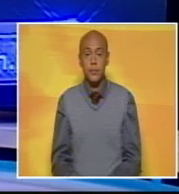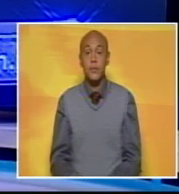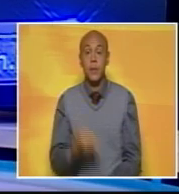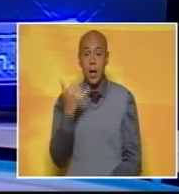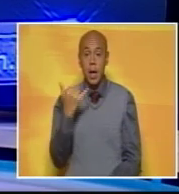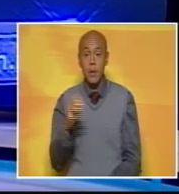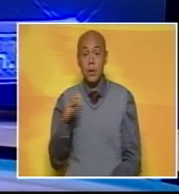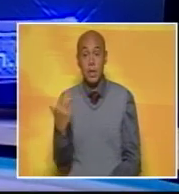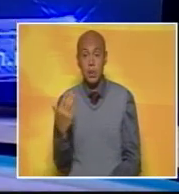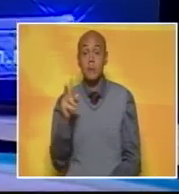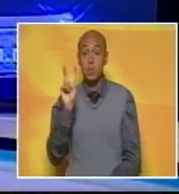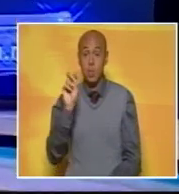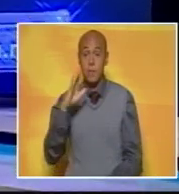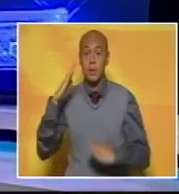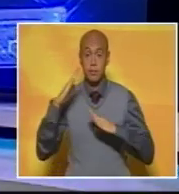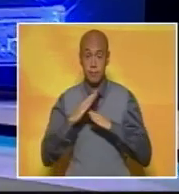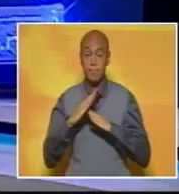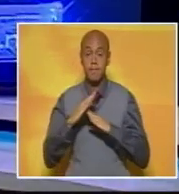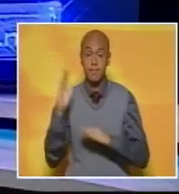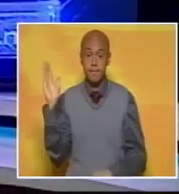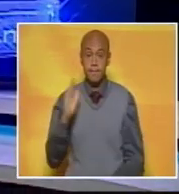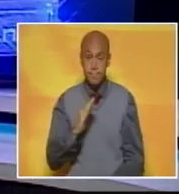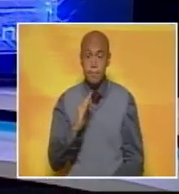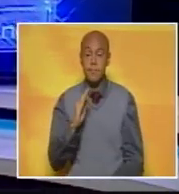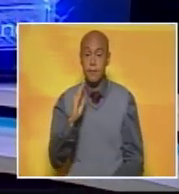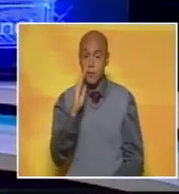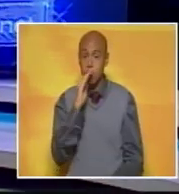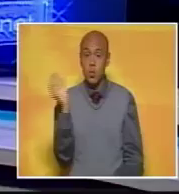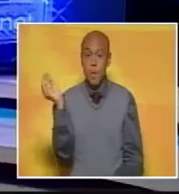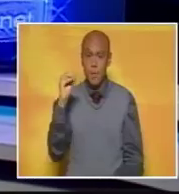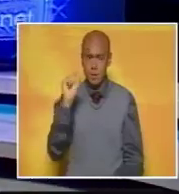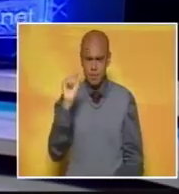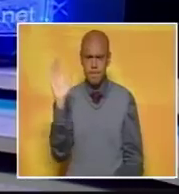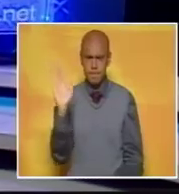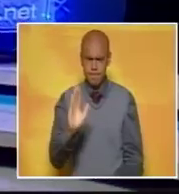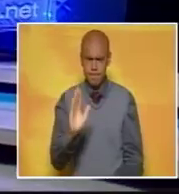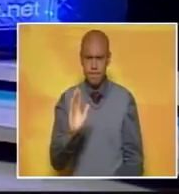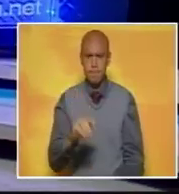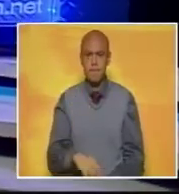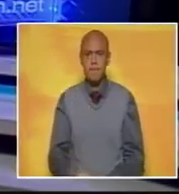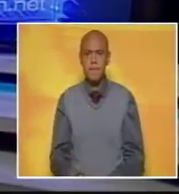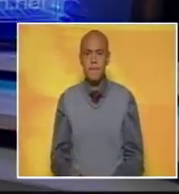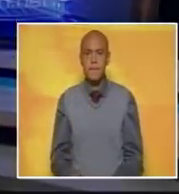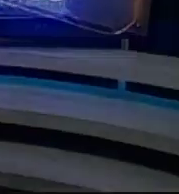Momento de hacer una nueva pausa, Andrina. A regreso venimos con más información, así que quédense allí.